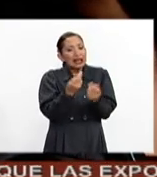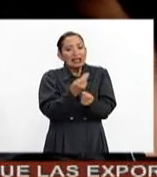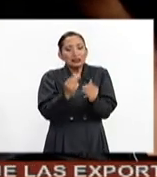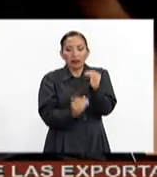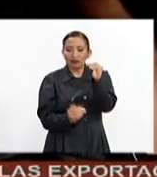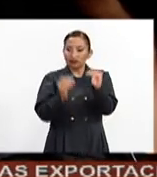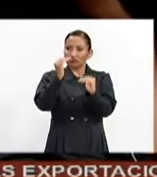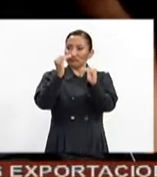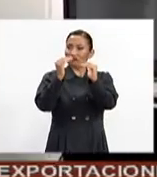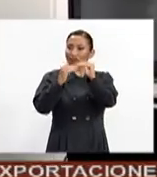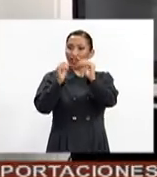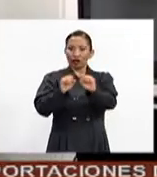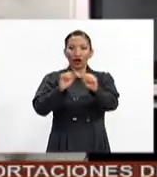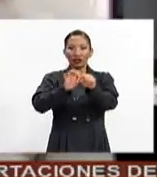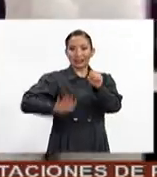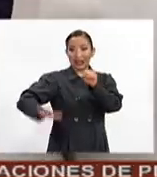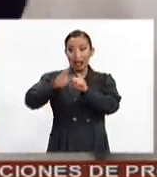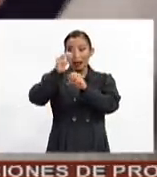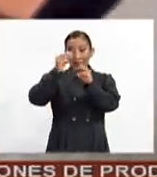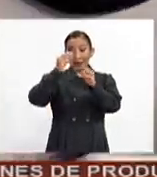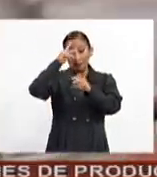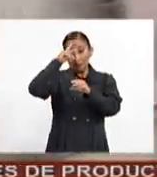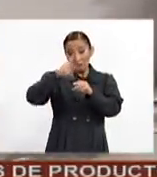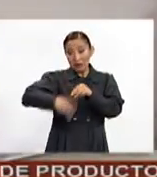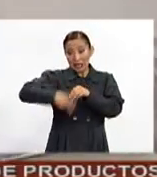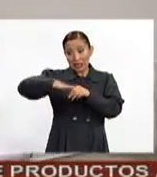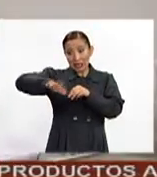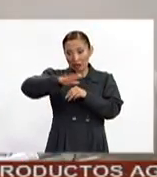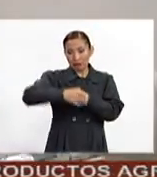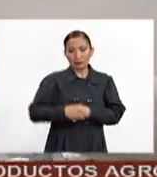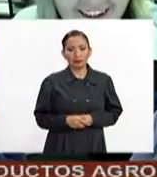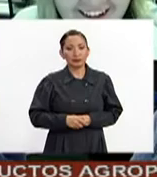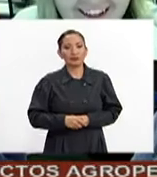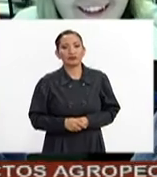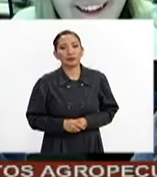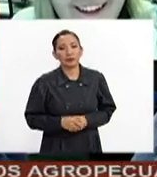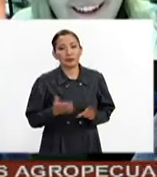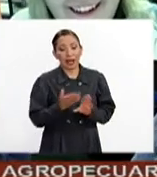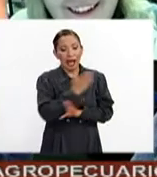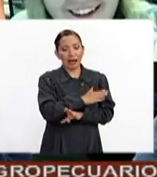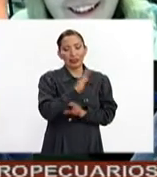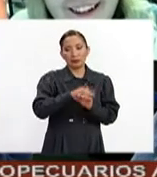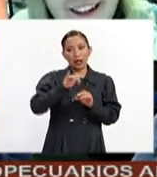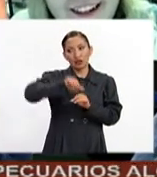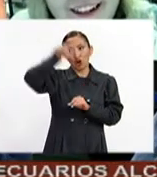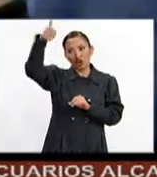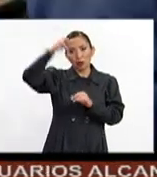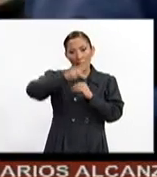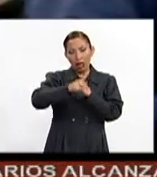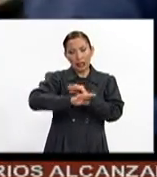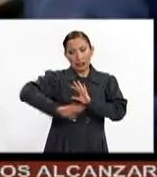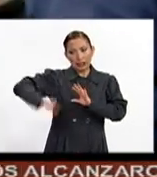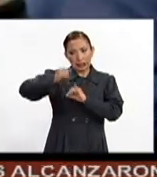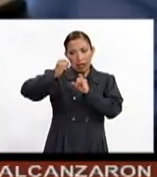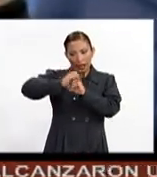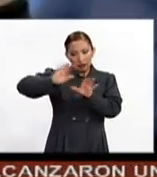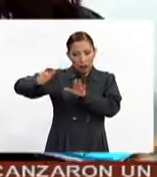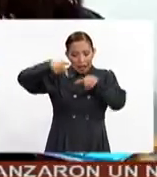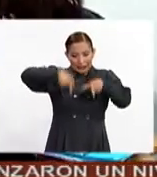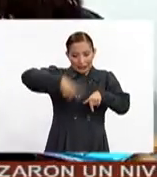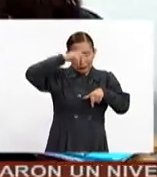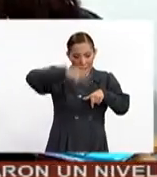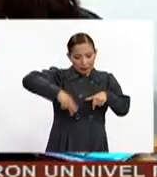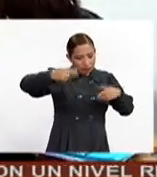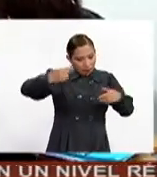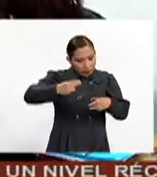necesidades de la sociedad y de nuestro país en primer lugar, antes de irnos más allá a la sociedad internacional, que